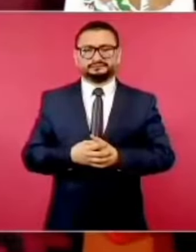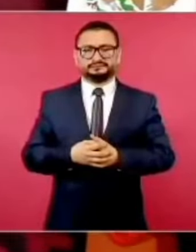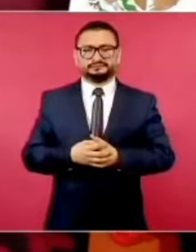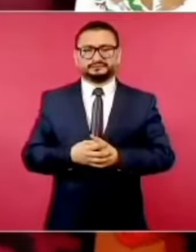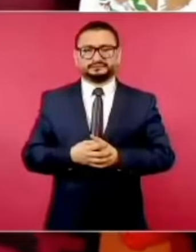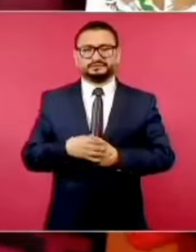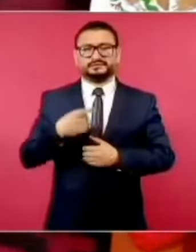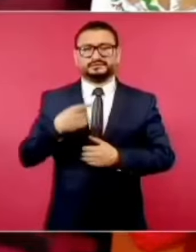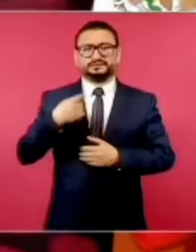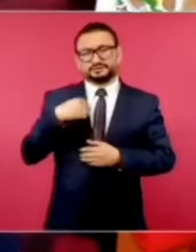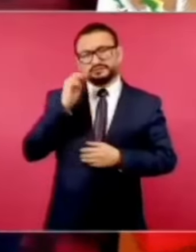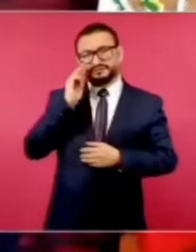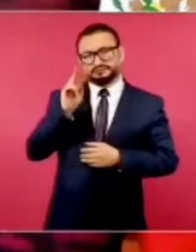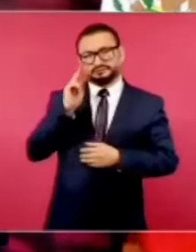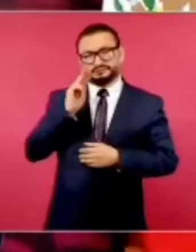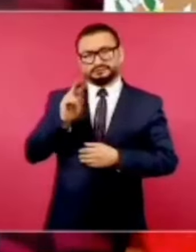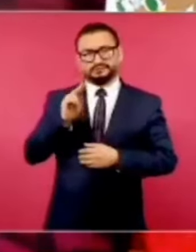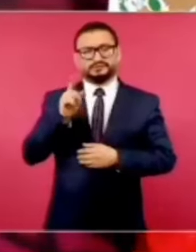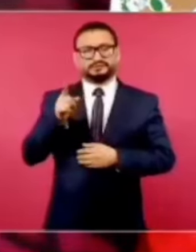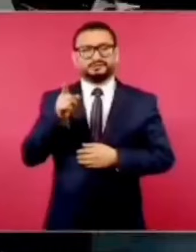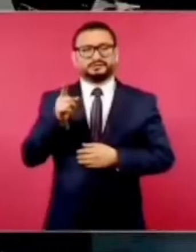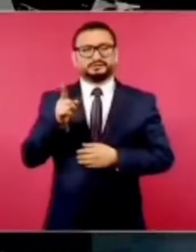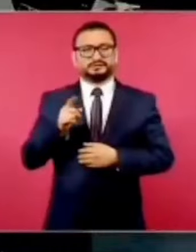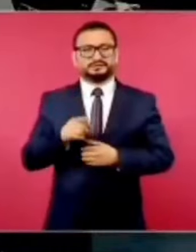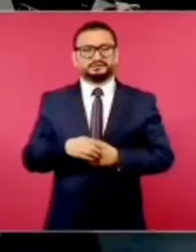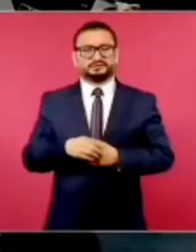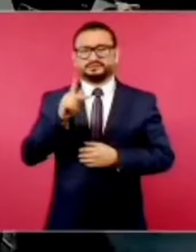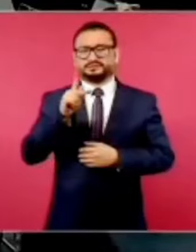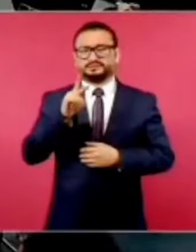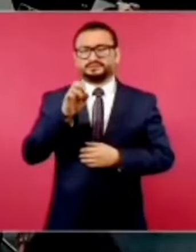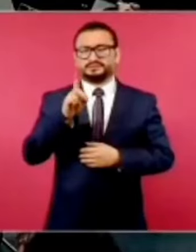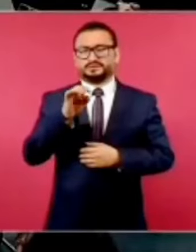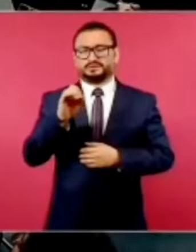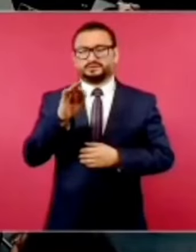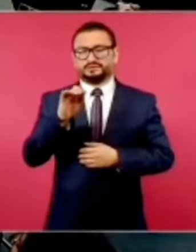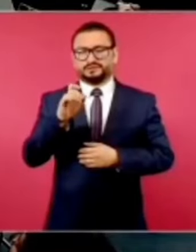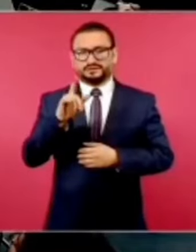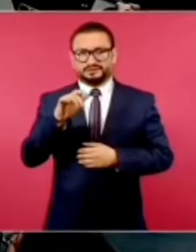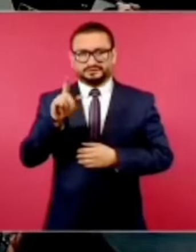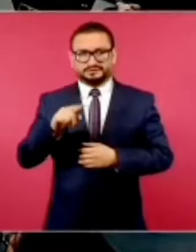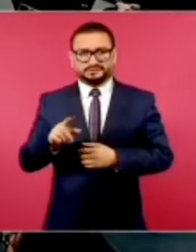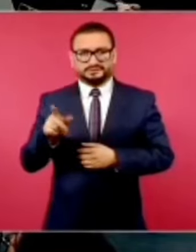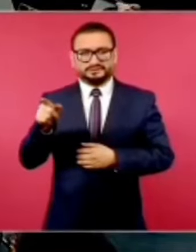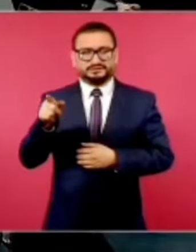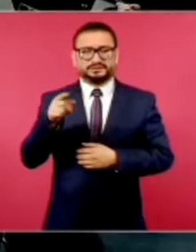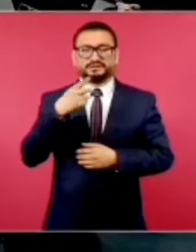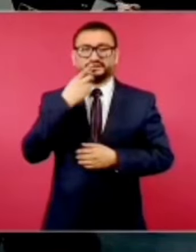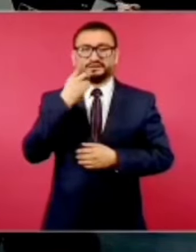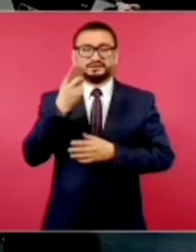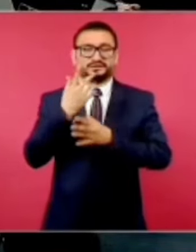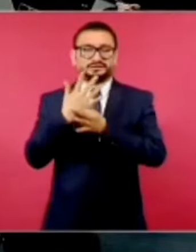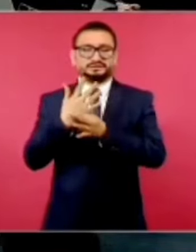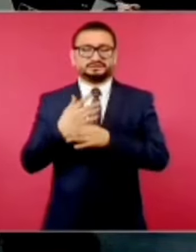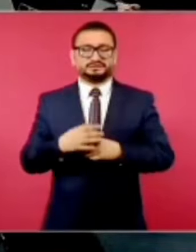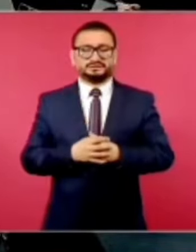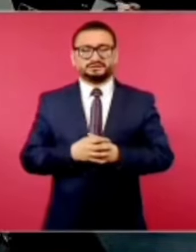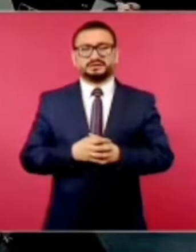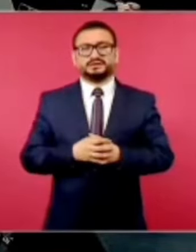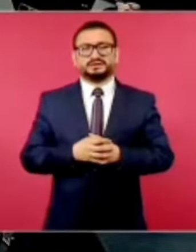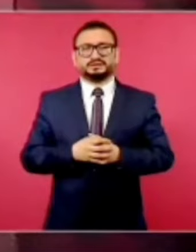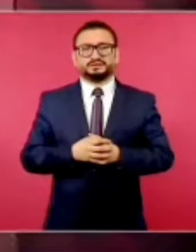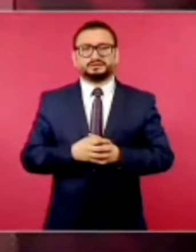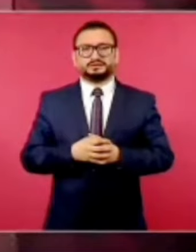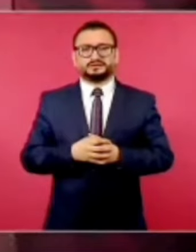Pero estaba yo viendo a Pedro Ferriz, que dice que van a